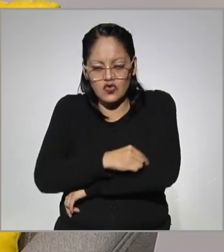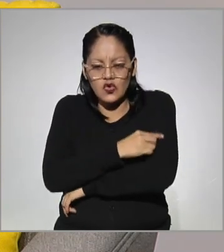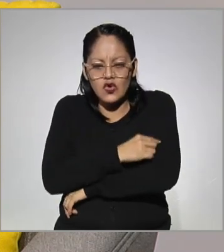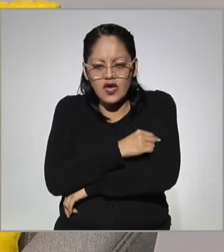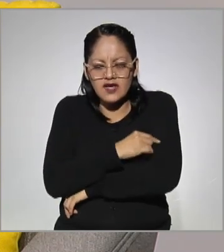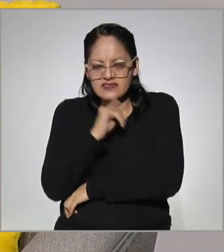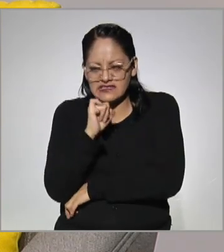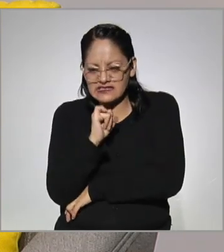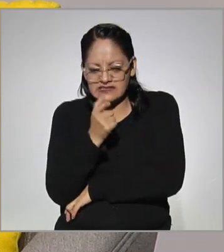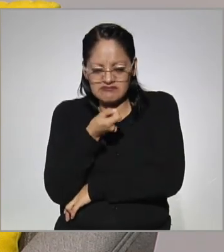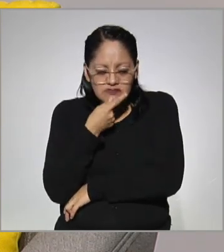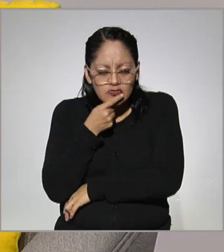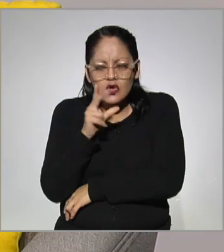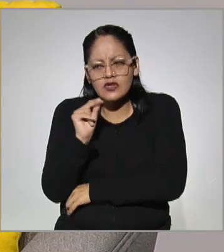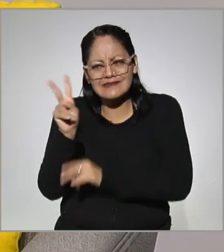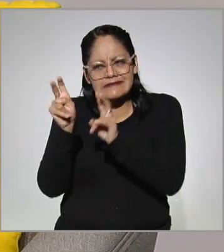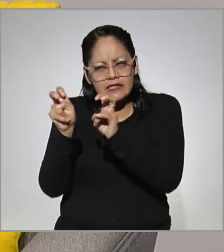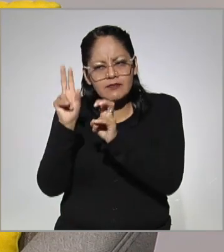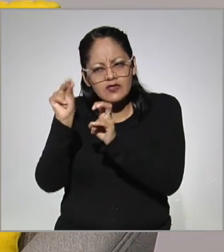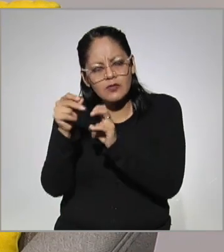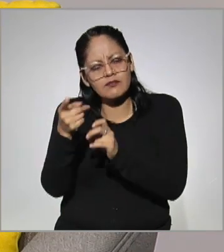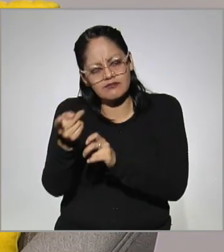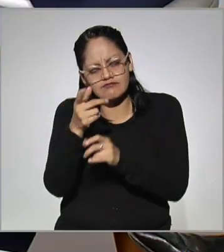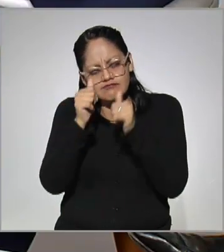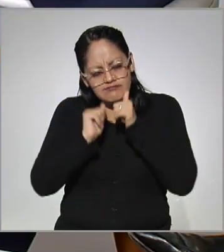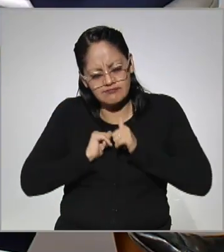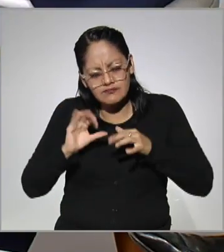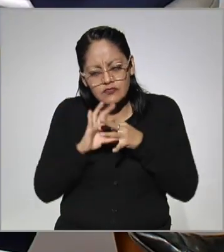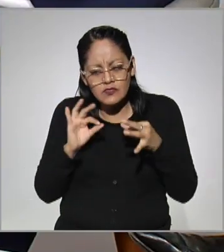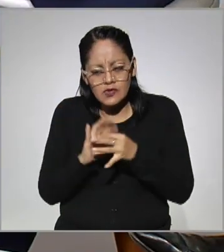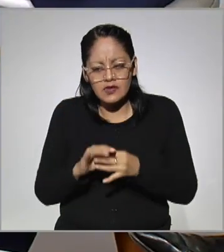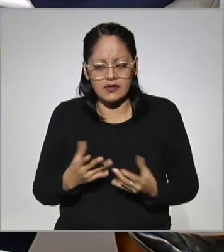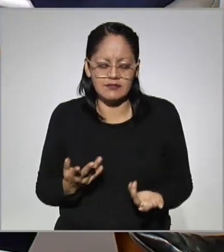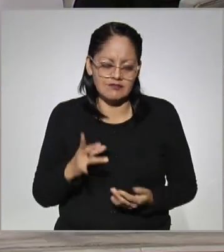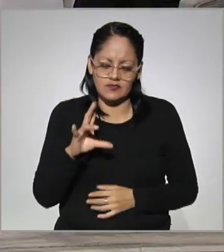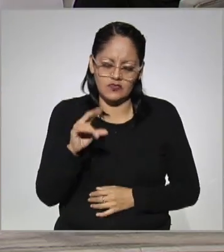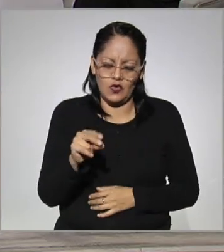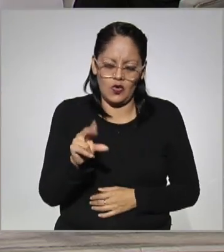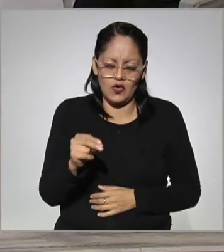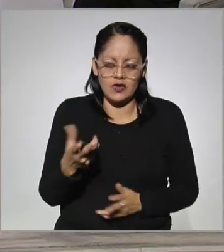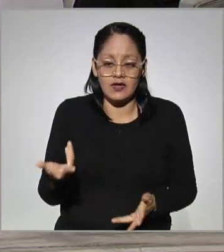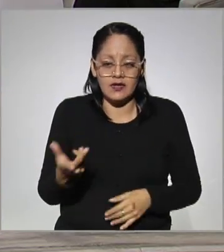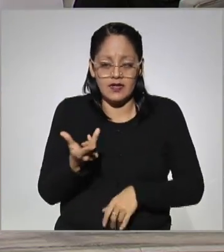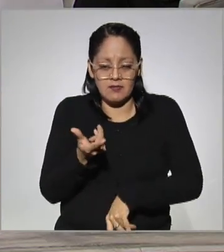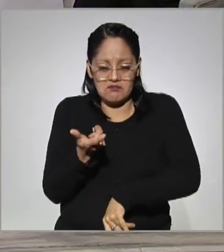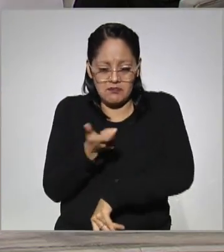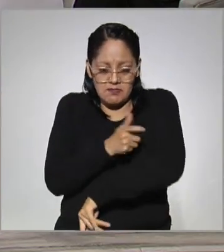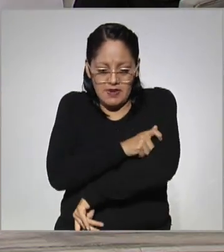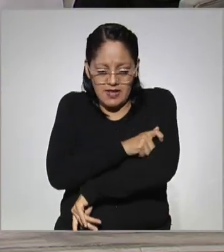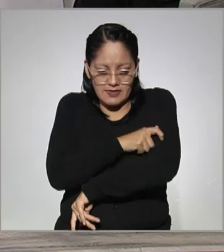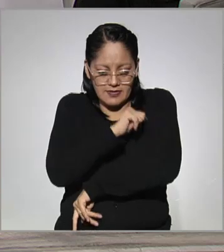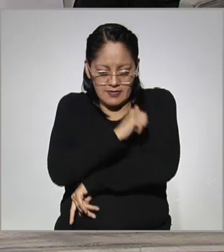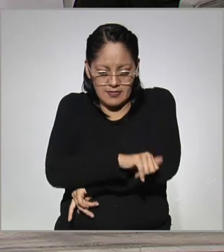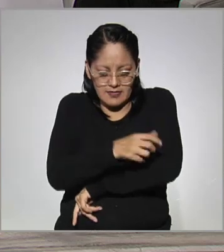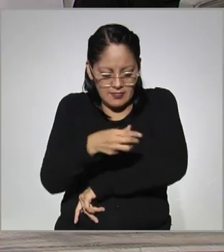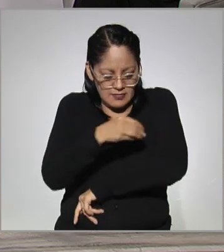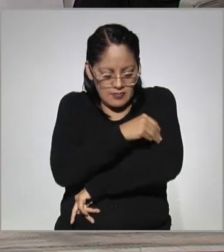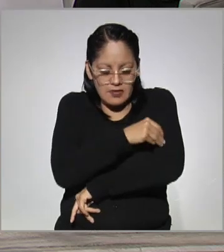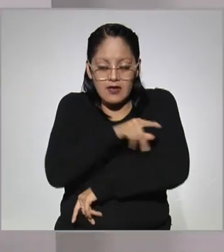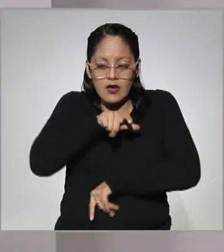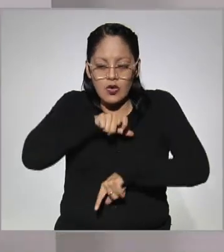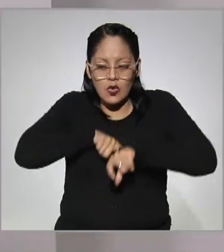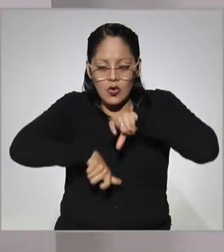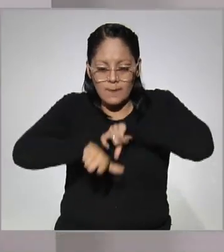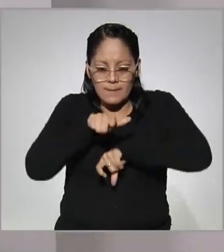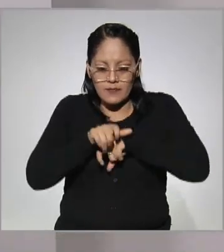tema, doctores, pero la audiencia agradece mucho la consideración. Pues no es me imagino que fue ese implante, un implante de hormonas, ¿no? Que se